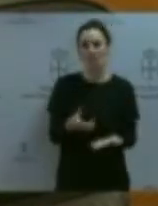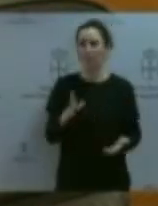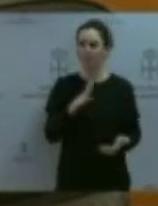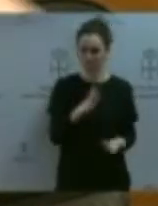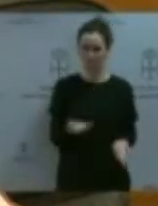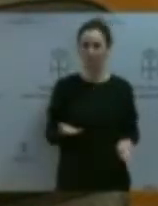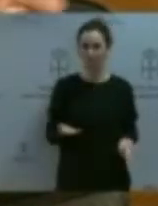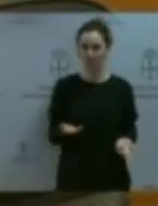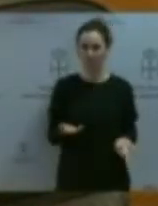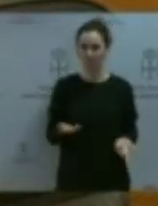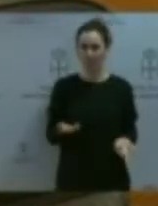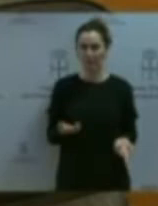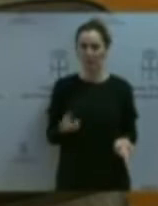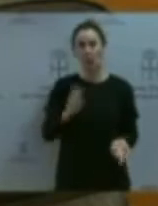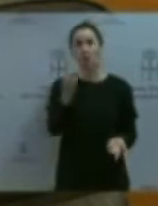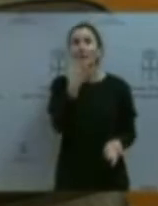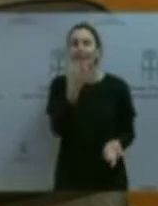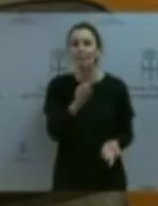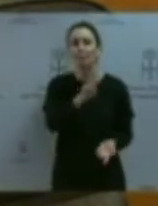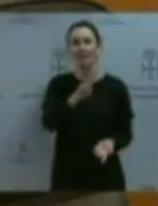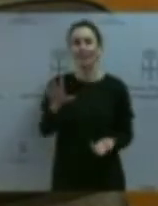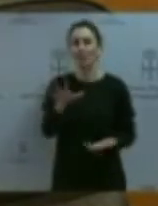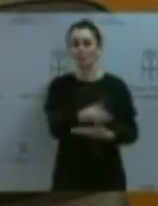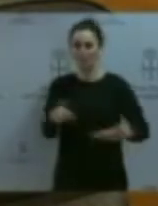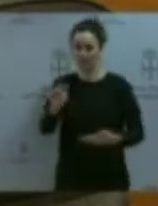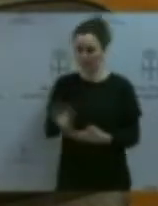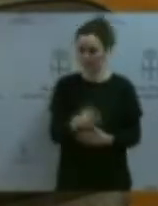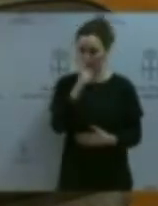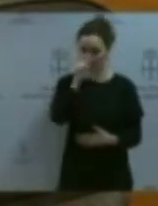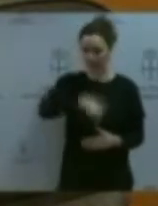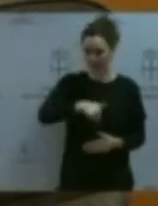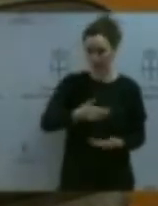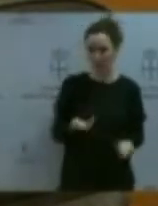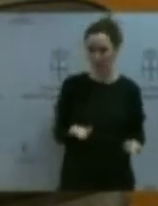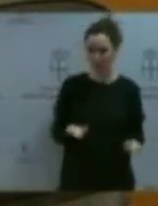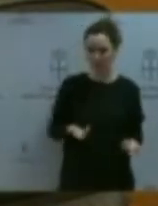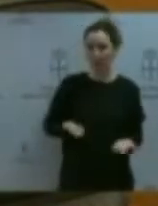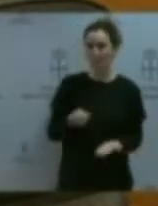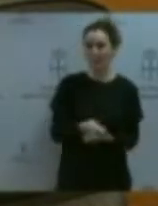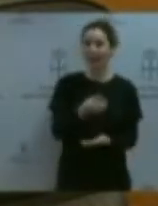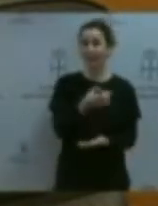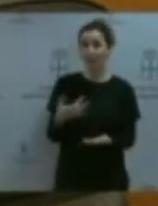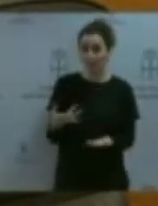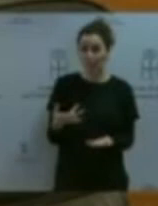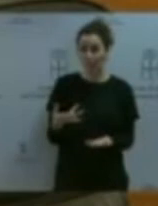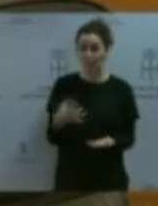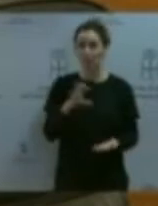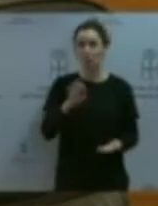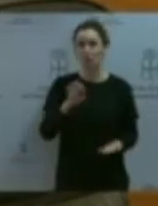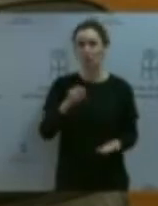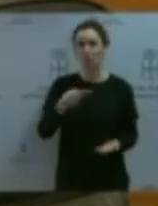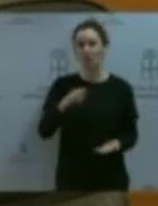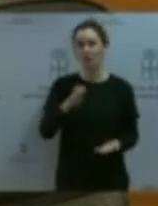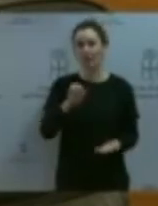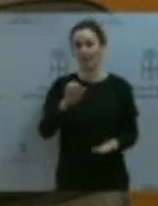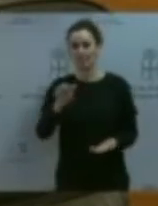35 millones de euros este año. Vamos a pagar solamente por la deuda de Sogepsa, 47 millones en 3 años en la Zalia, 4